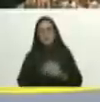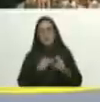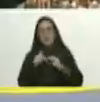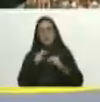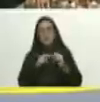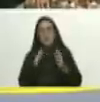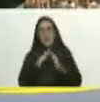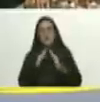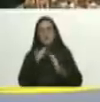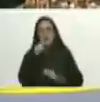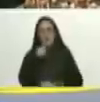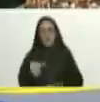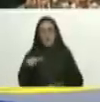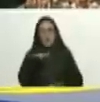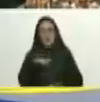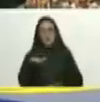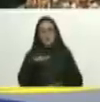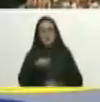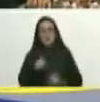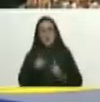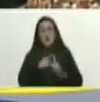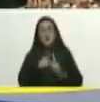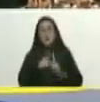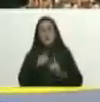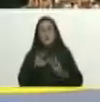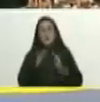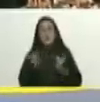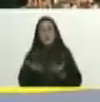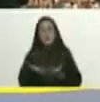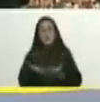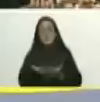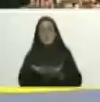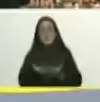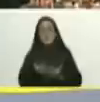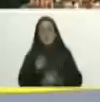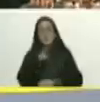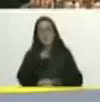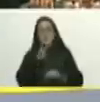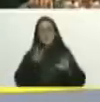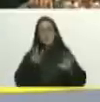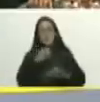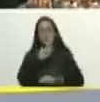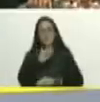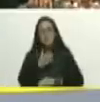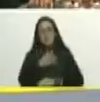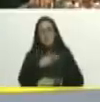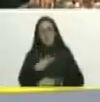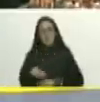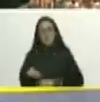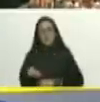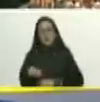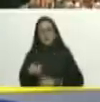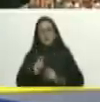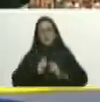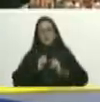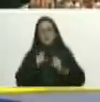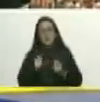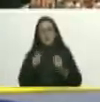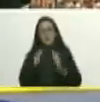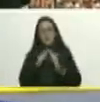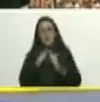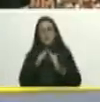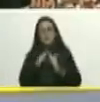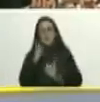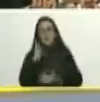construirle viviendas al pueblo. El único lugar del mundo que un 29 de diciembre un presidente está entregando la vivienda